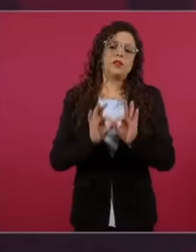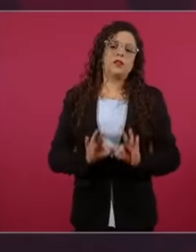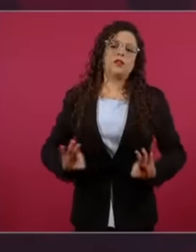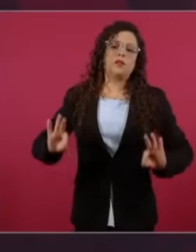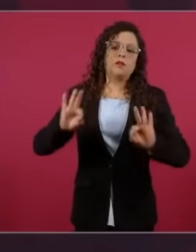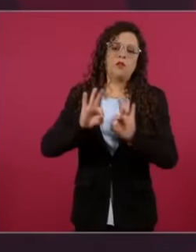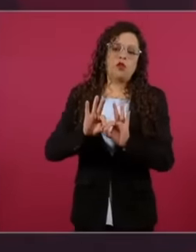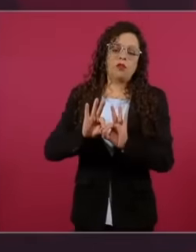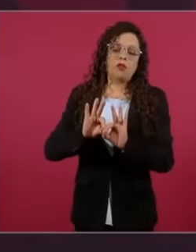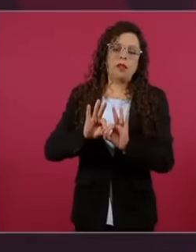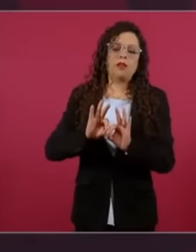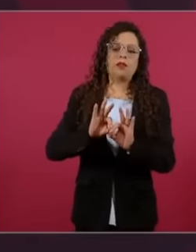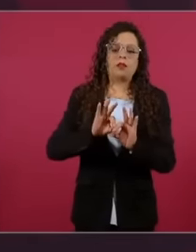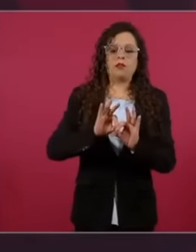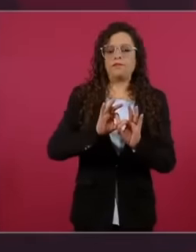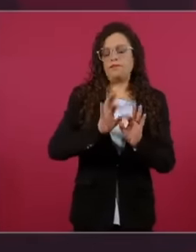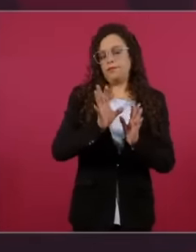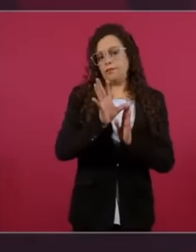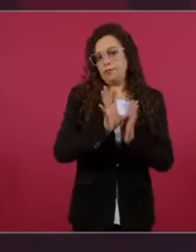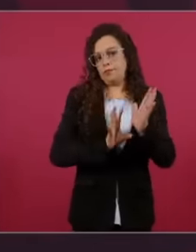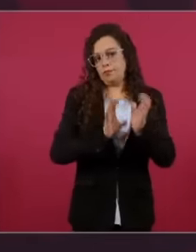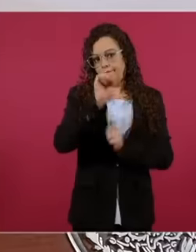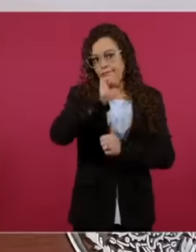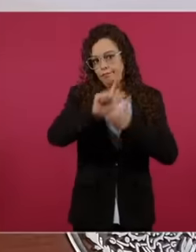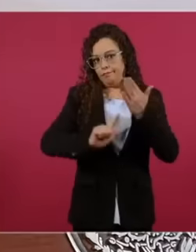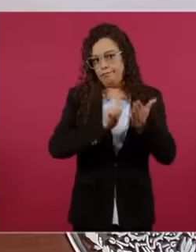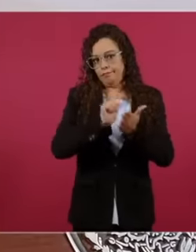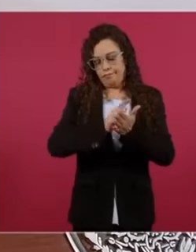No para que estén en la cárcel,